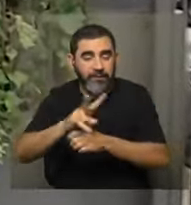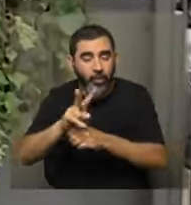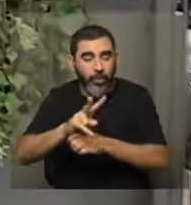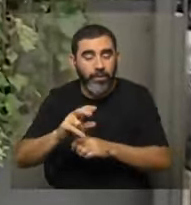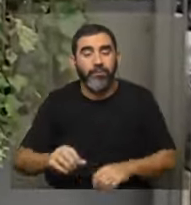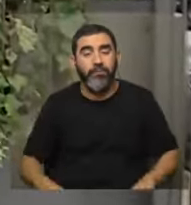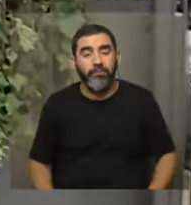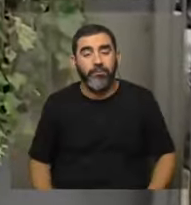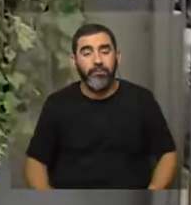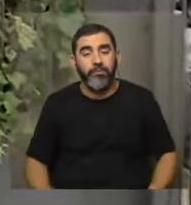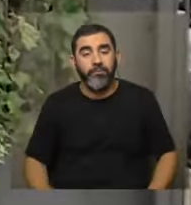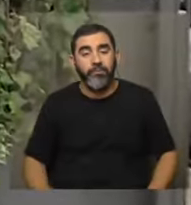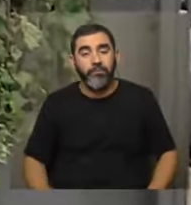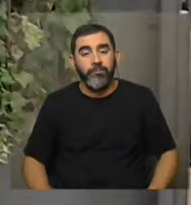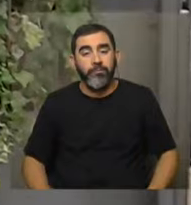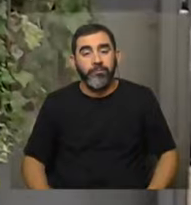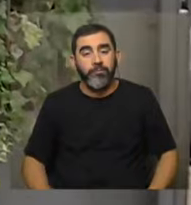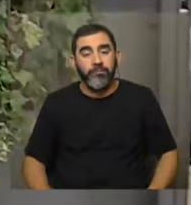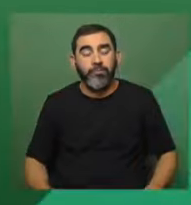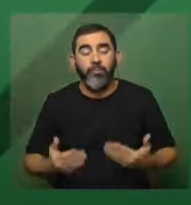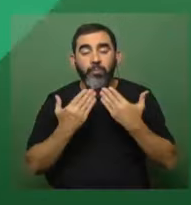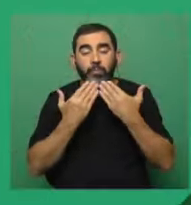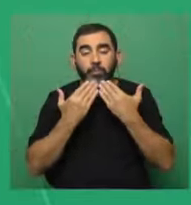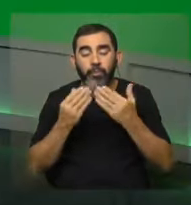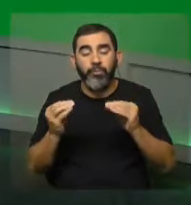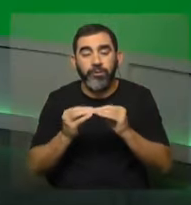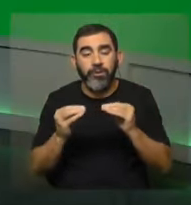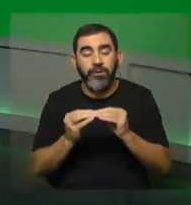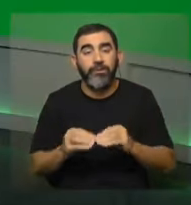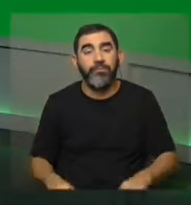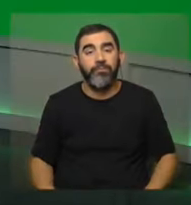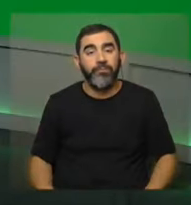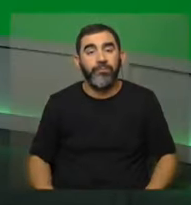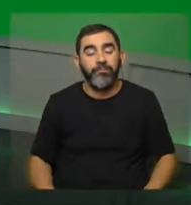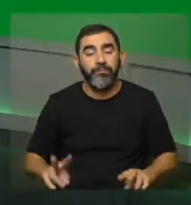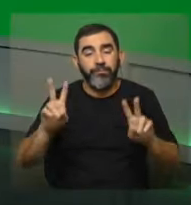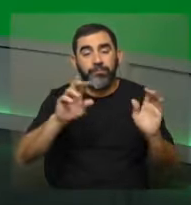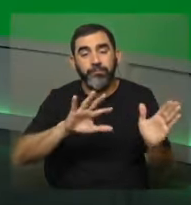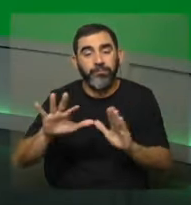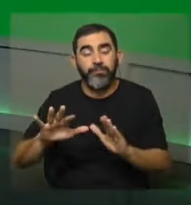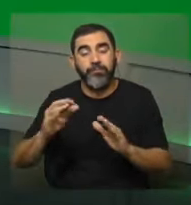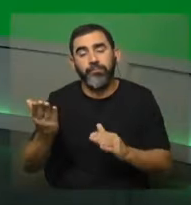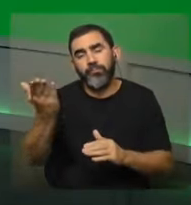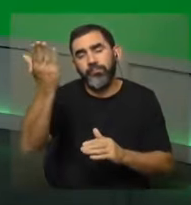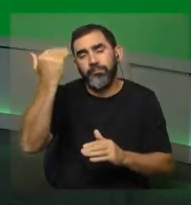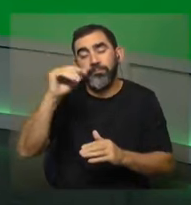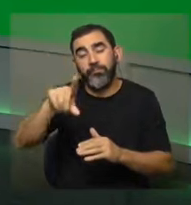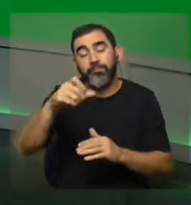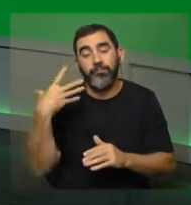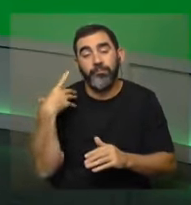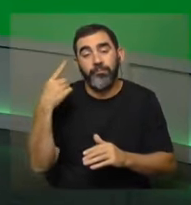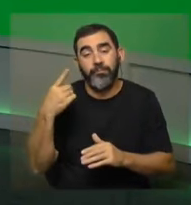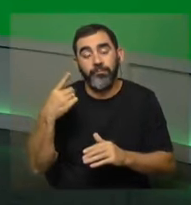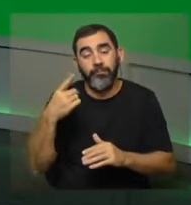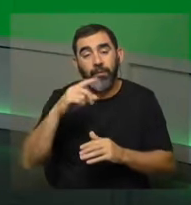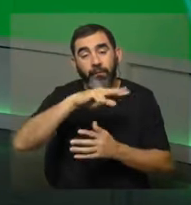Charles carrera compañeros sigan ustedes por allí muy bien muchas gracias Martín nosotros seguimos con otros asuntos días atrás el exdirector del